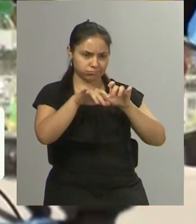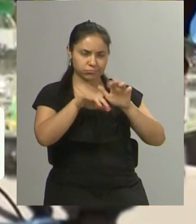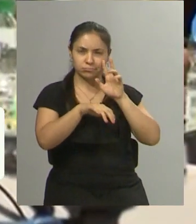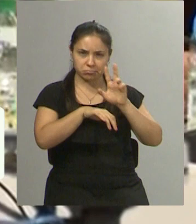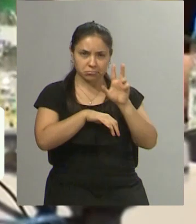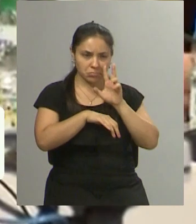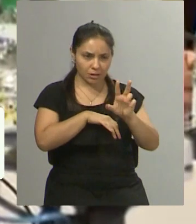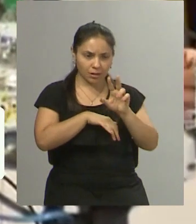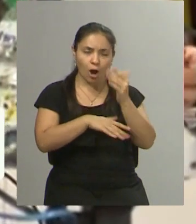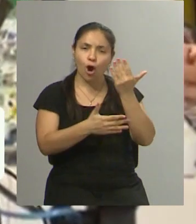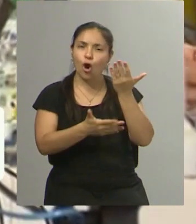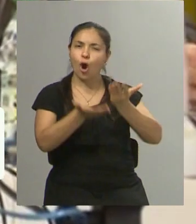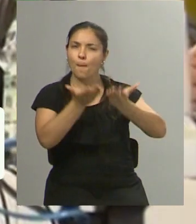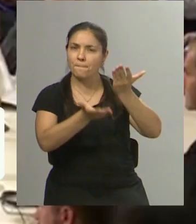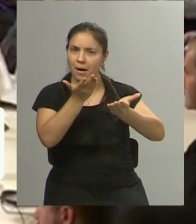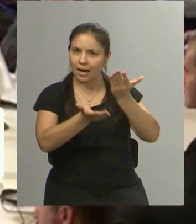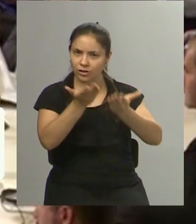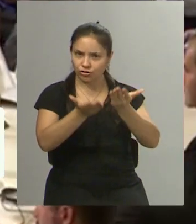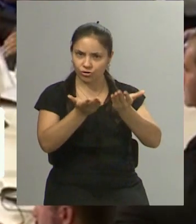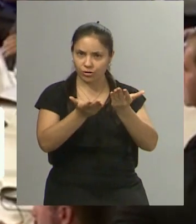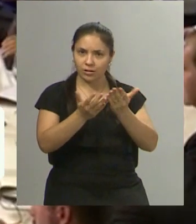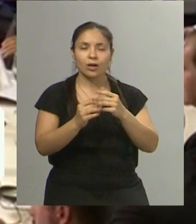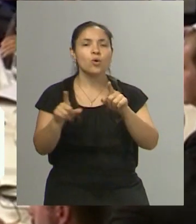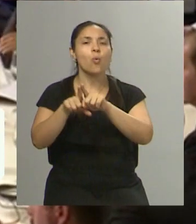hace una analogía con el VAR.